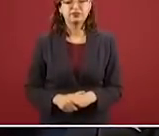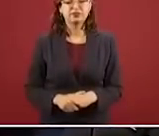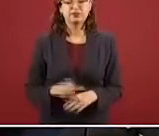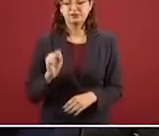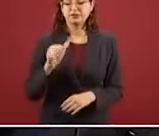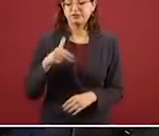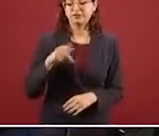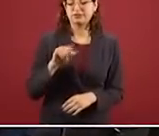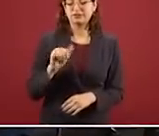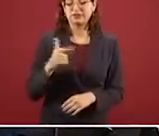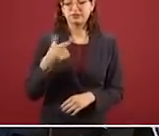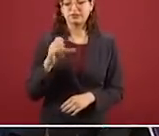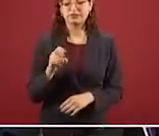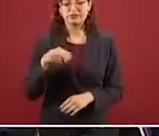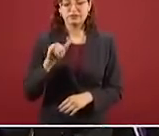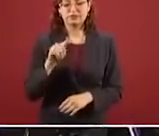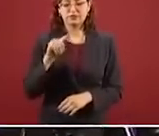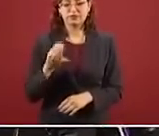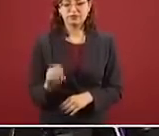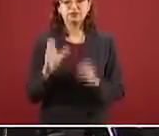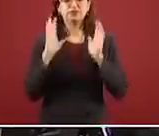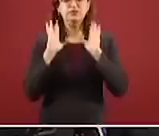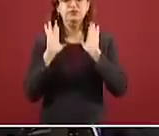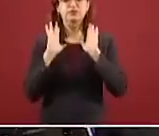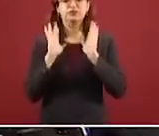Nieto informó